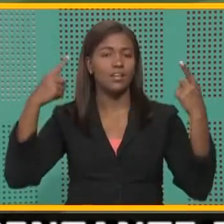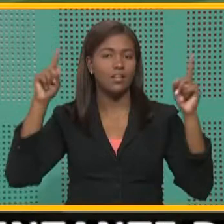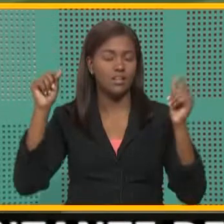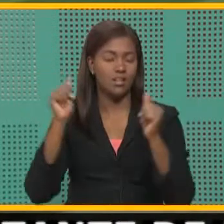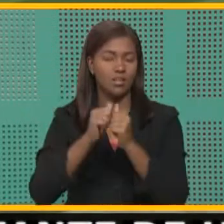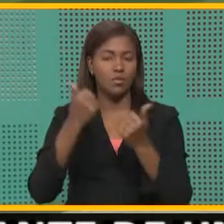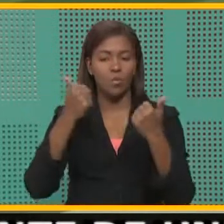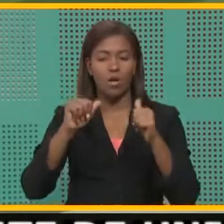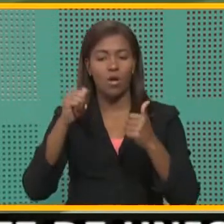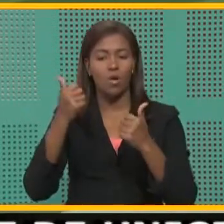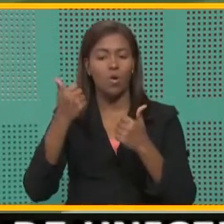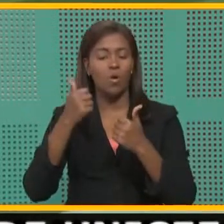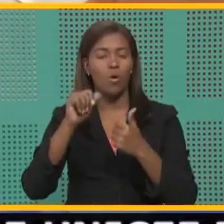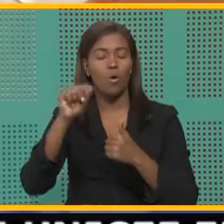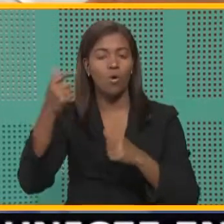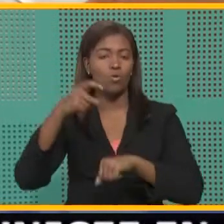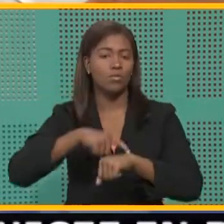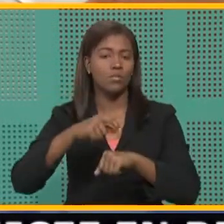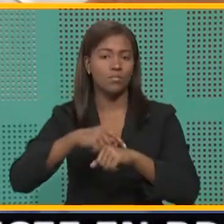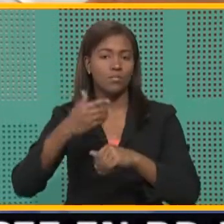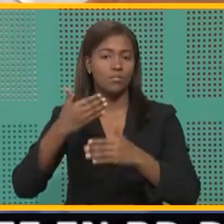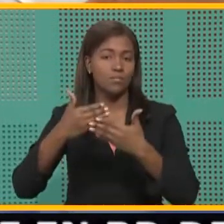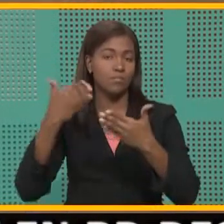en cualquier otro periodo anterior.